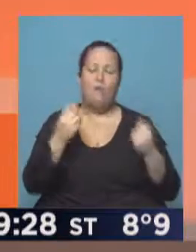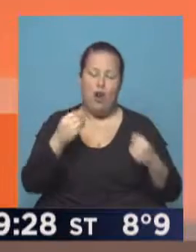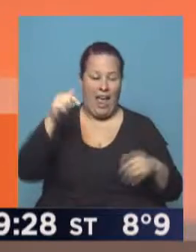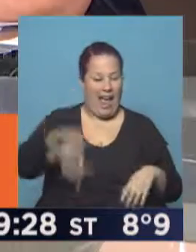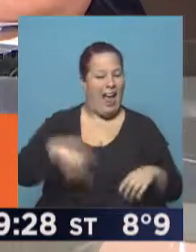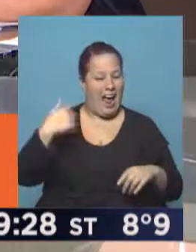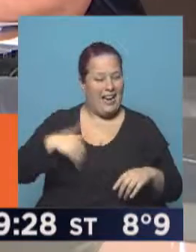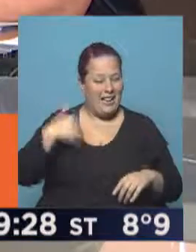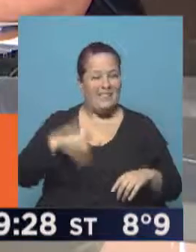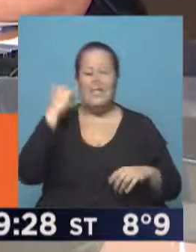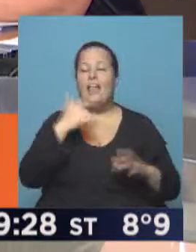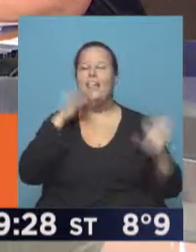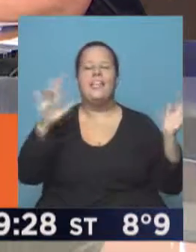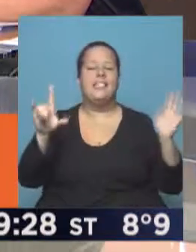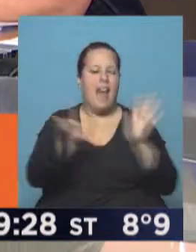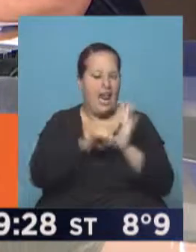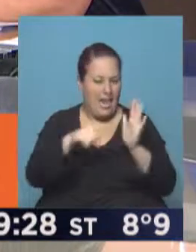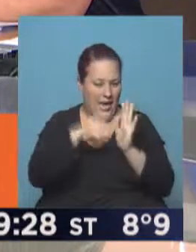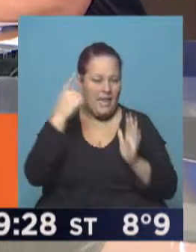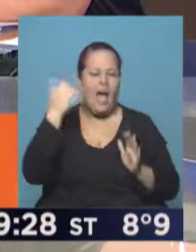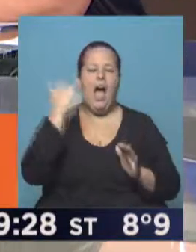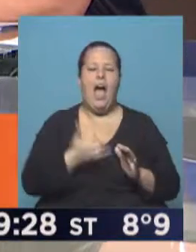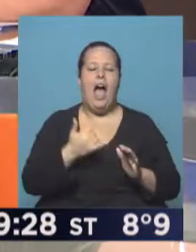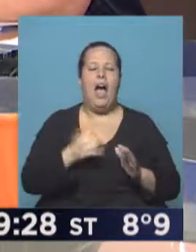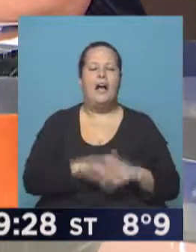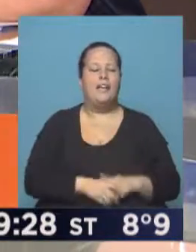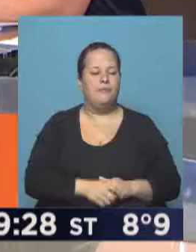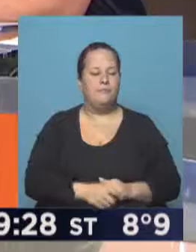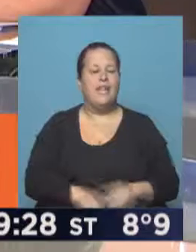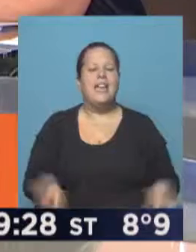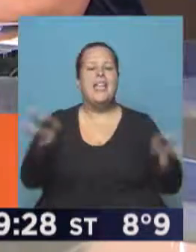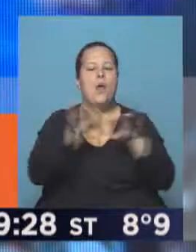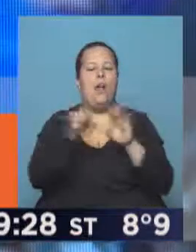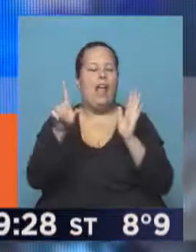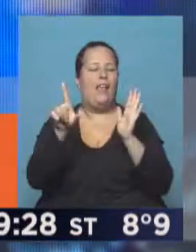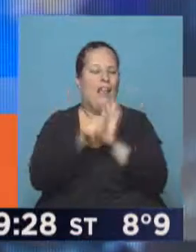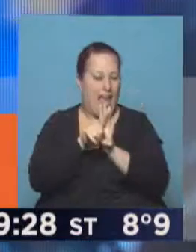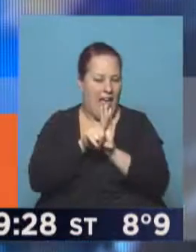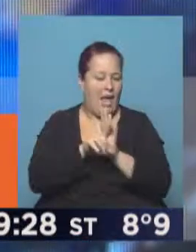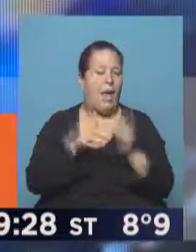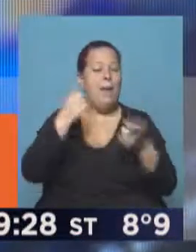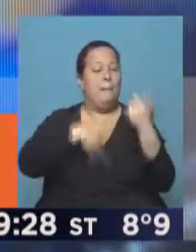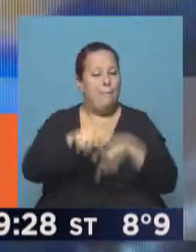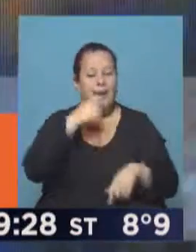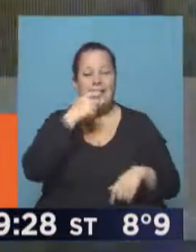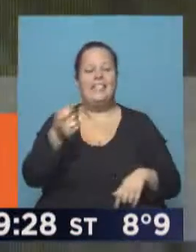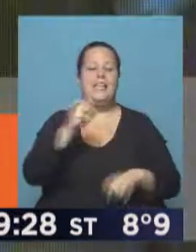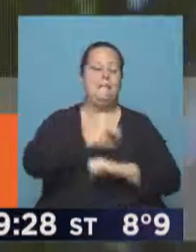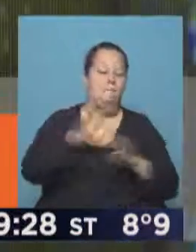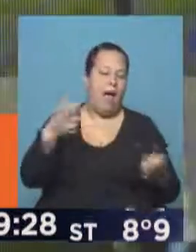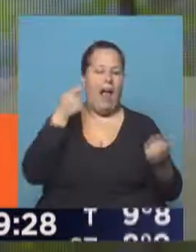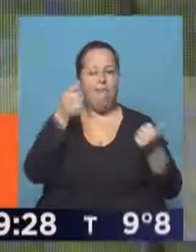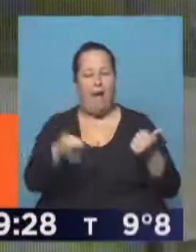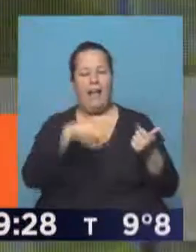en la Argentina existe, según la Constitución, la célebre igualdad ante la ley. Sin embargo, cuando se comete un delito,